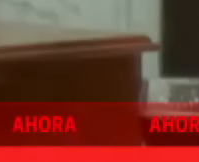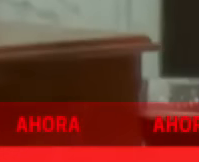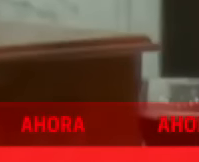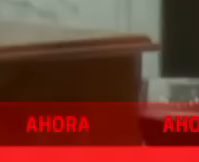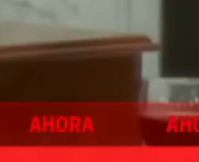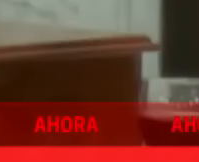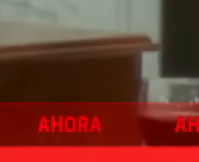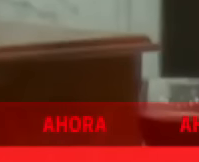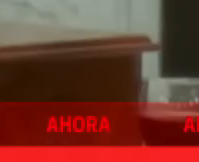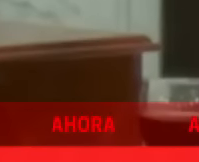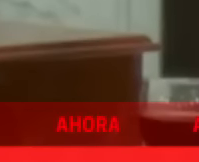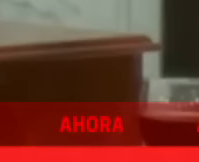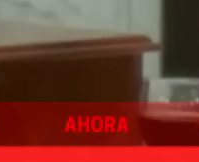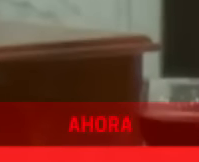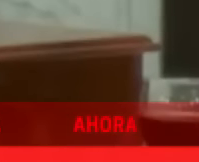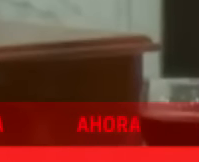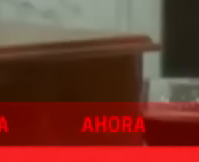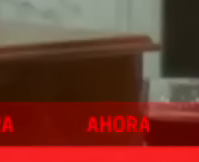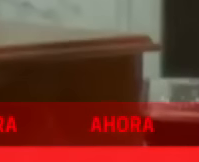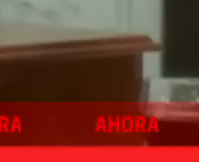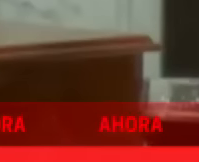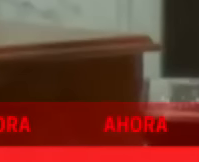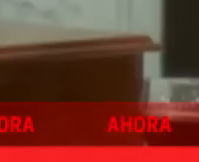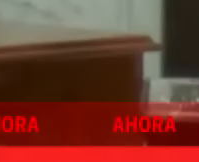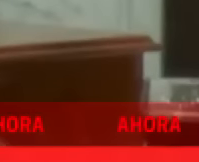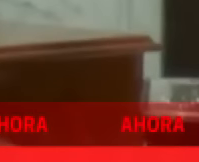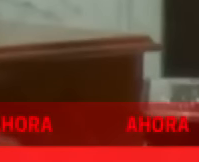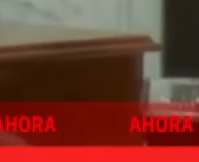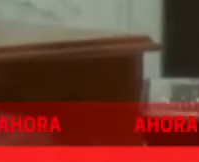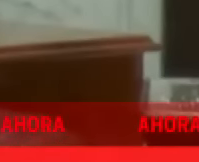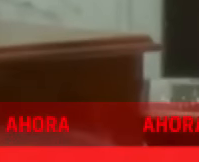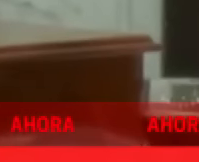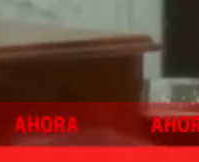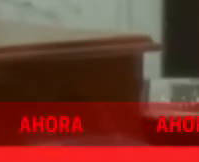de la senadora? ¿Cuál es la voluntad de la senadora?